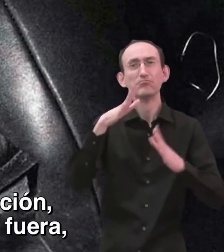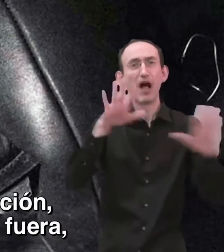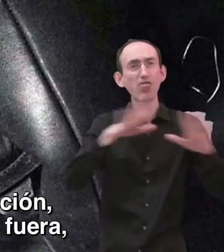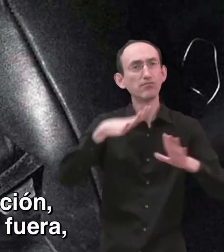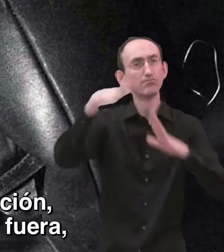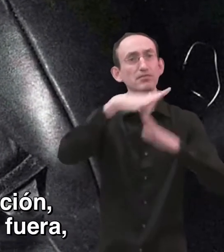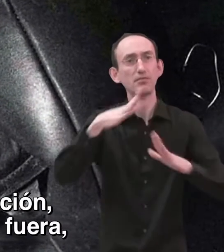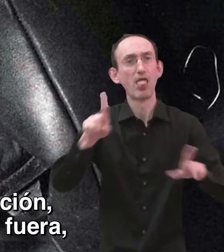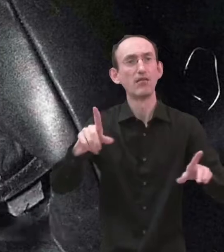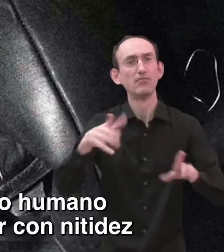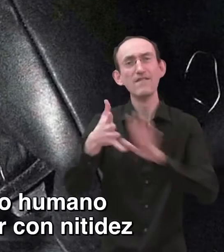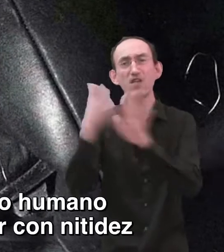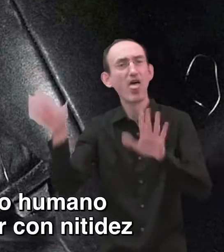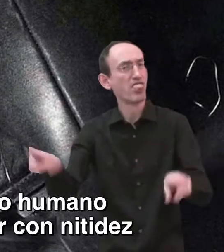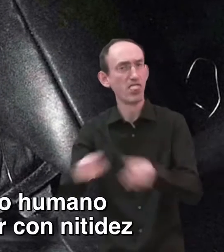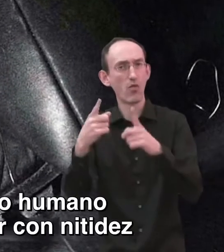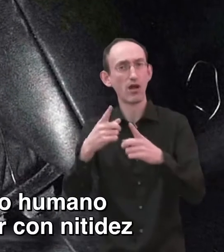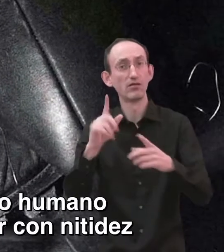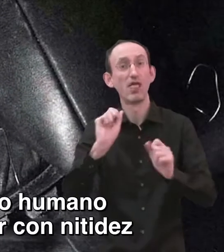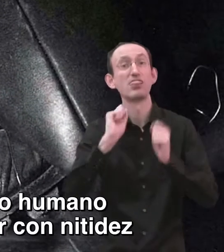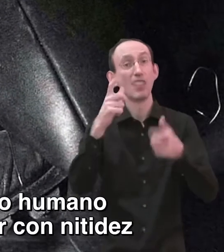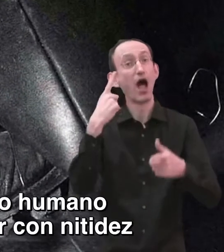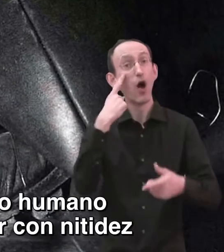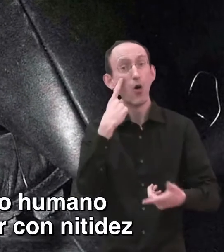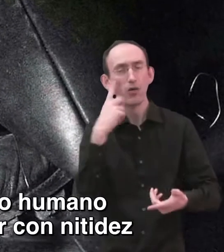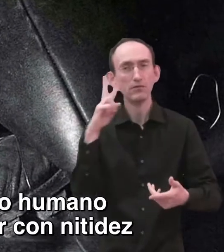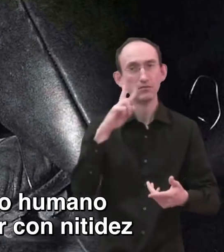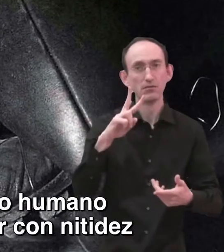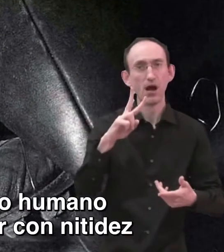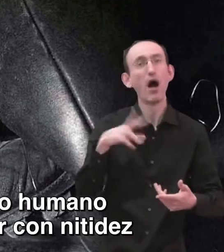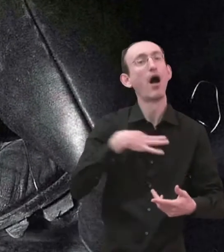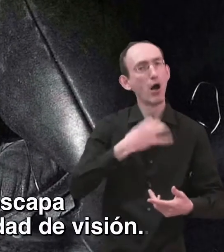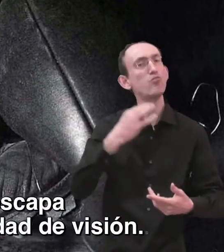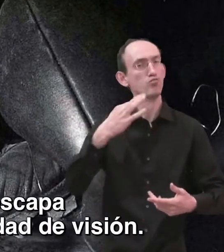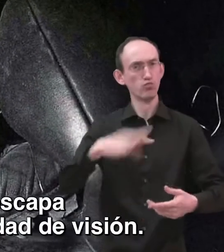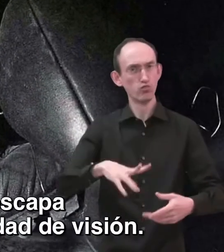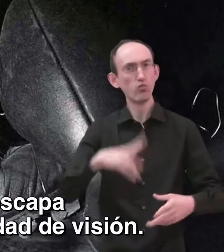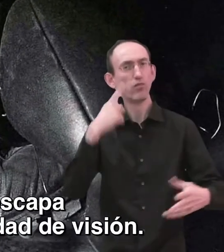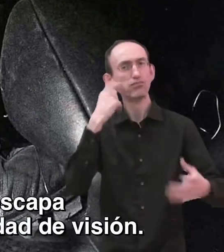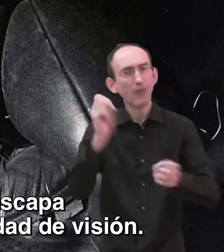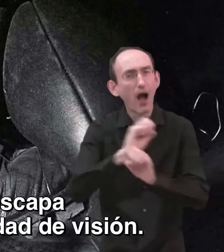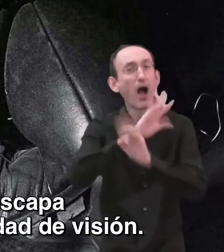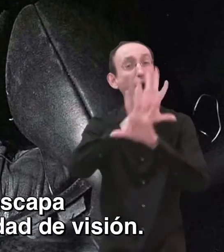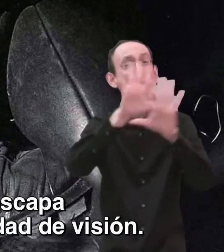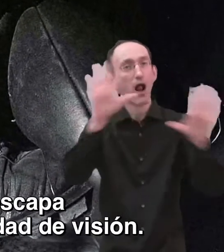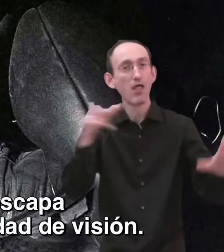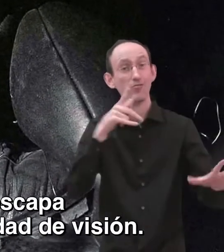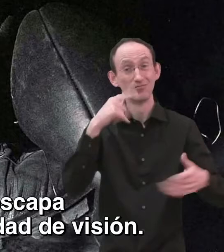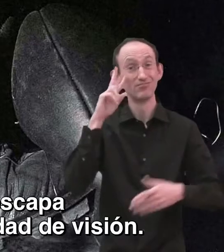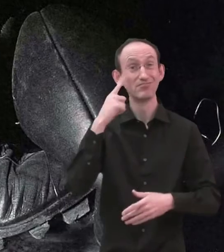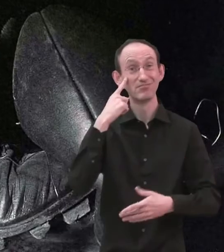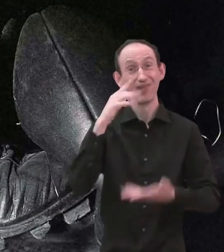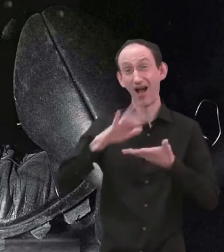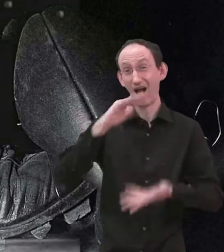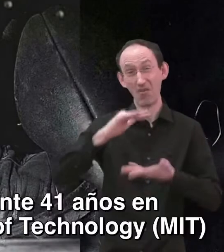acción, por veloz que fuera, para brindar al ojo humano la posibilidad de ver con nitidez aquello que escapa a su limitada capacidad de